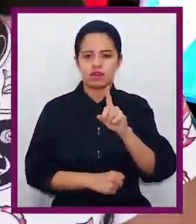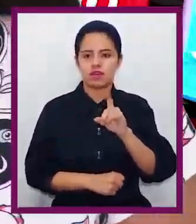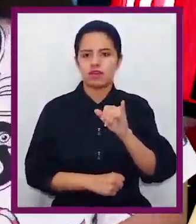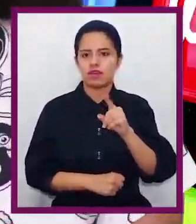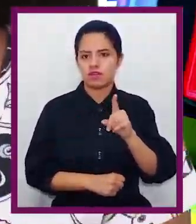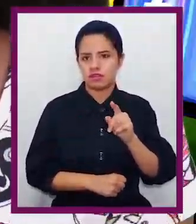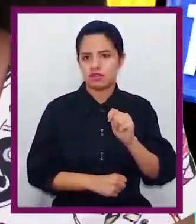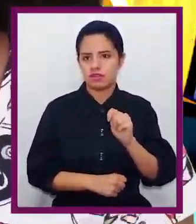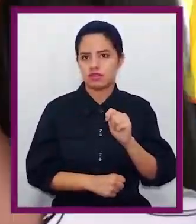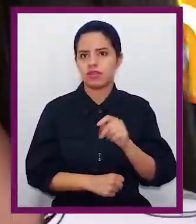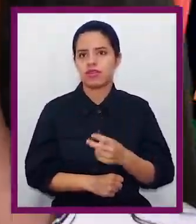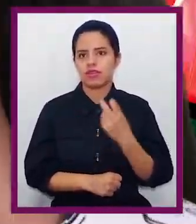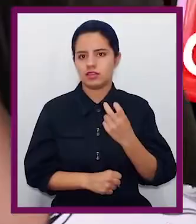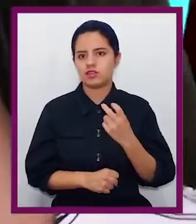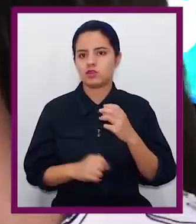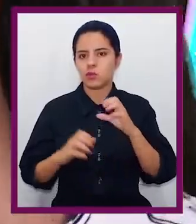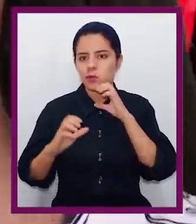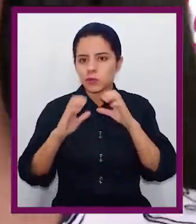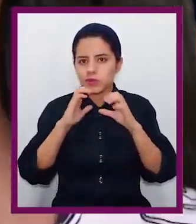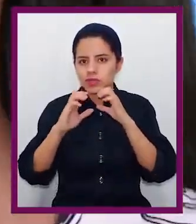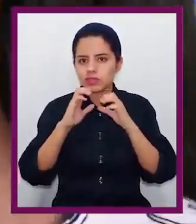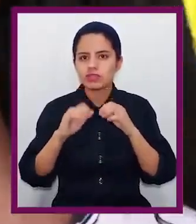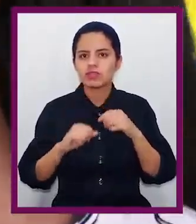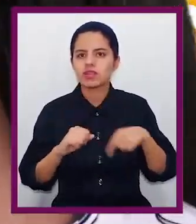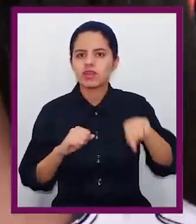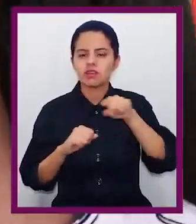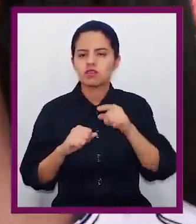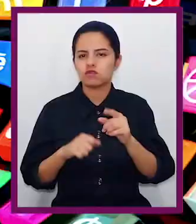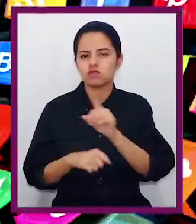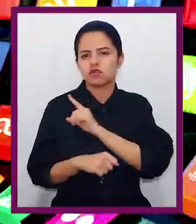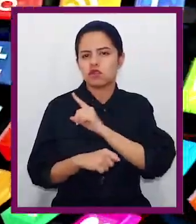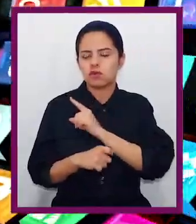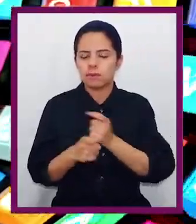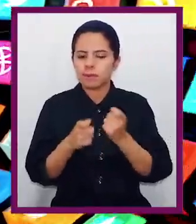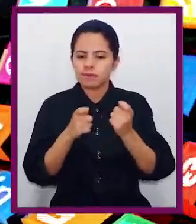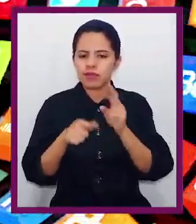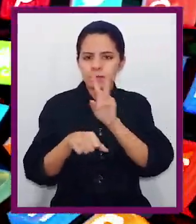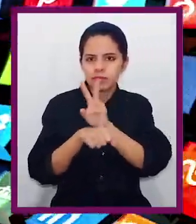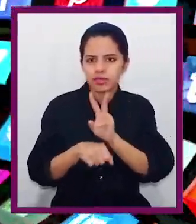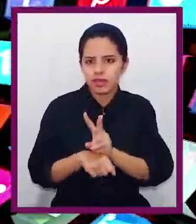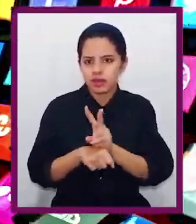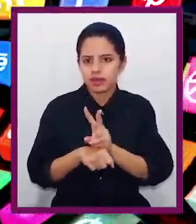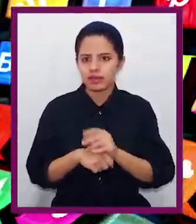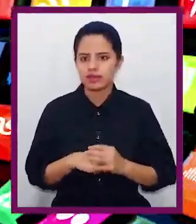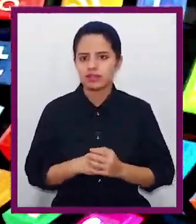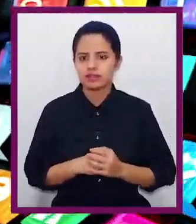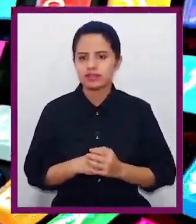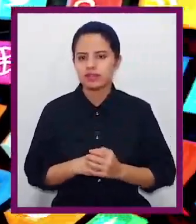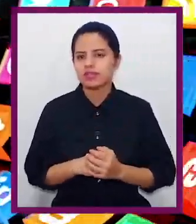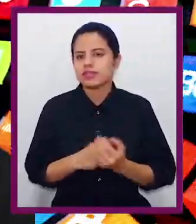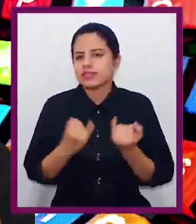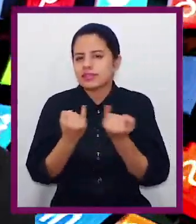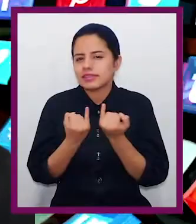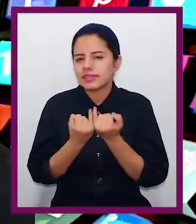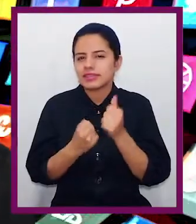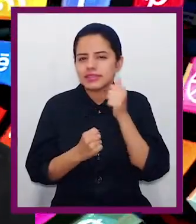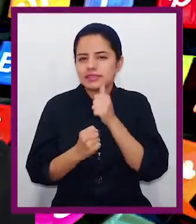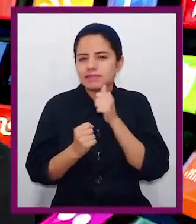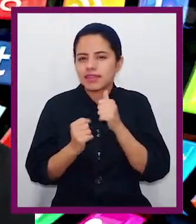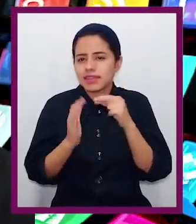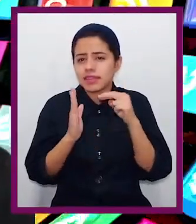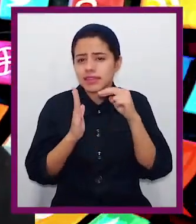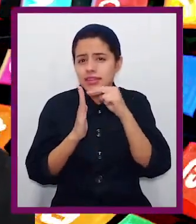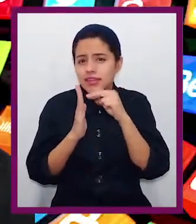comunidad slash red social que de alguna manera se autorregula. ¿Y de qué debemos leer siempre las letritas